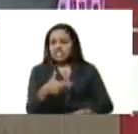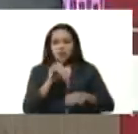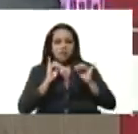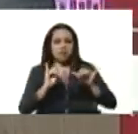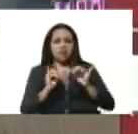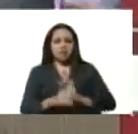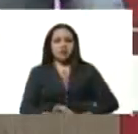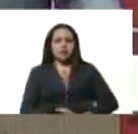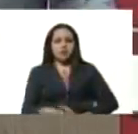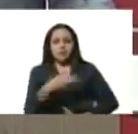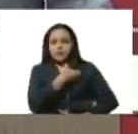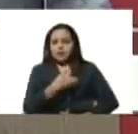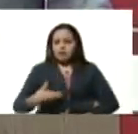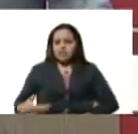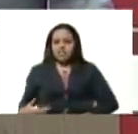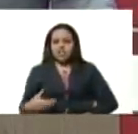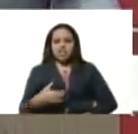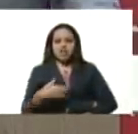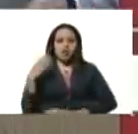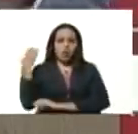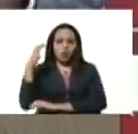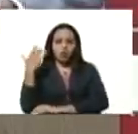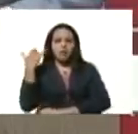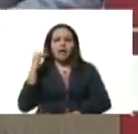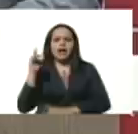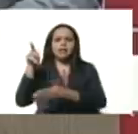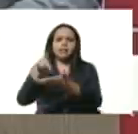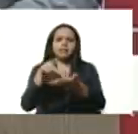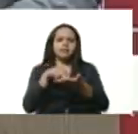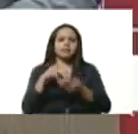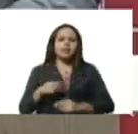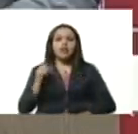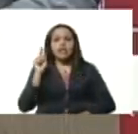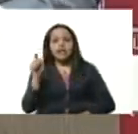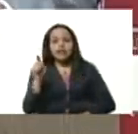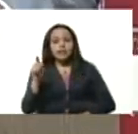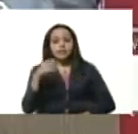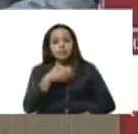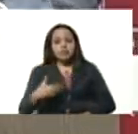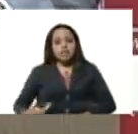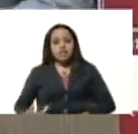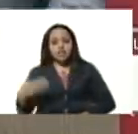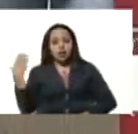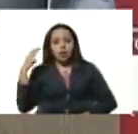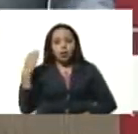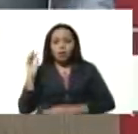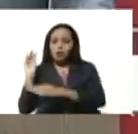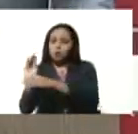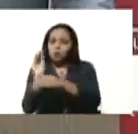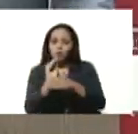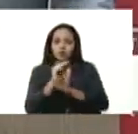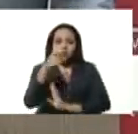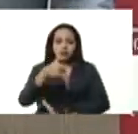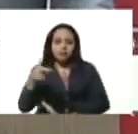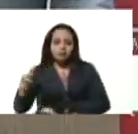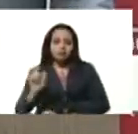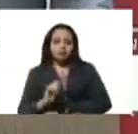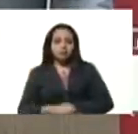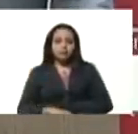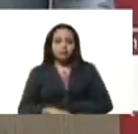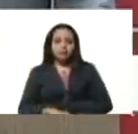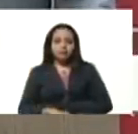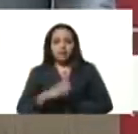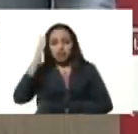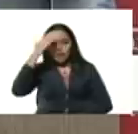Duque está en toda la jugada, que Duque es el que ampara todas estas operaciones, que